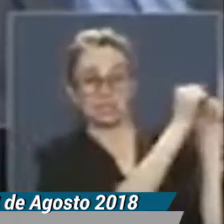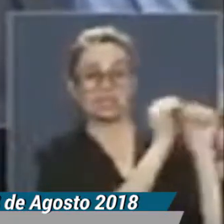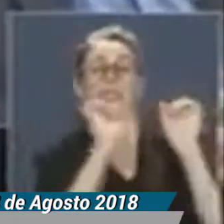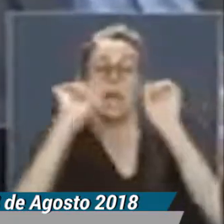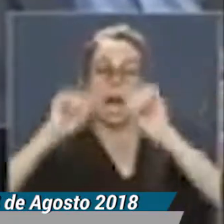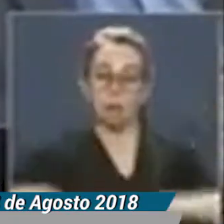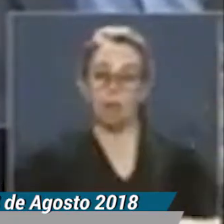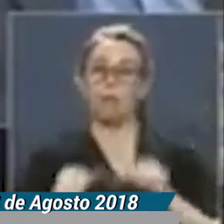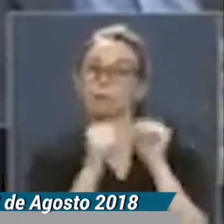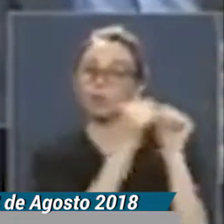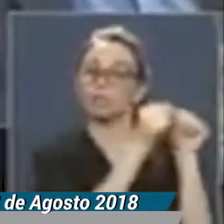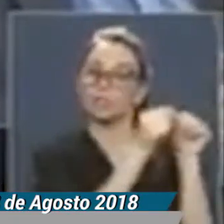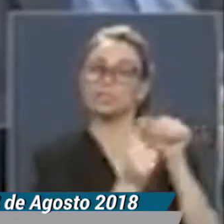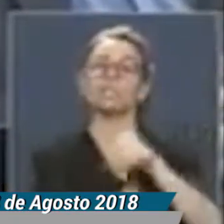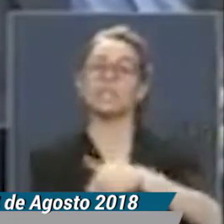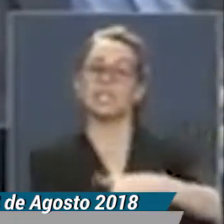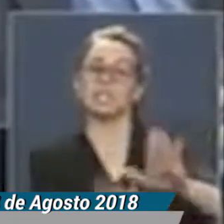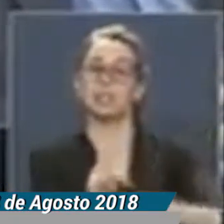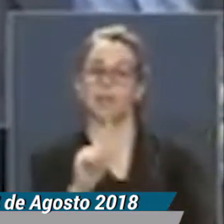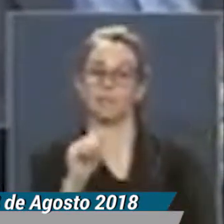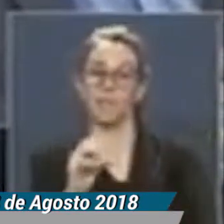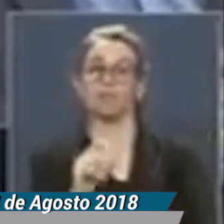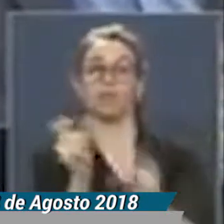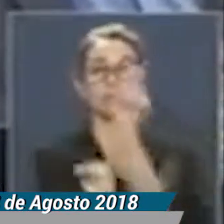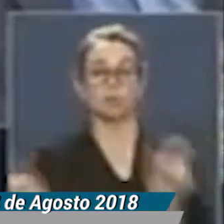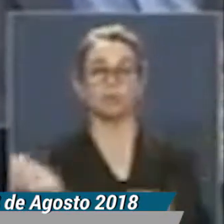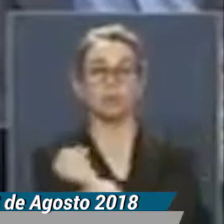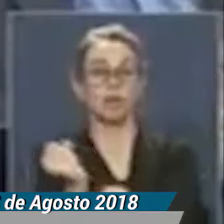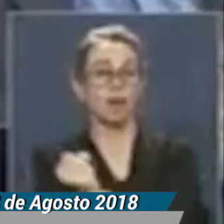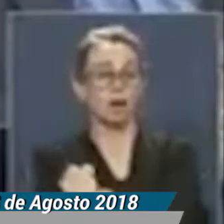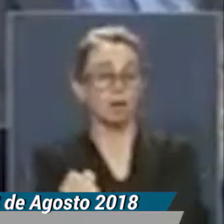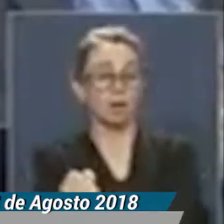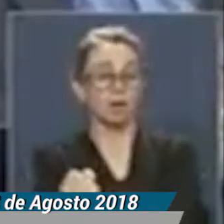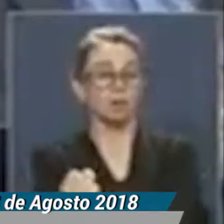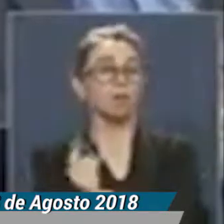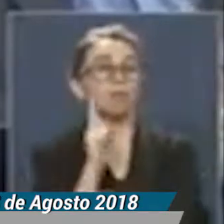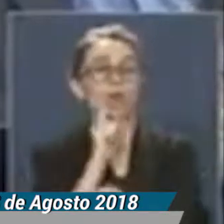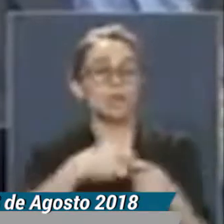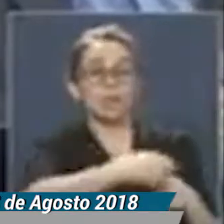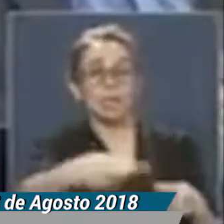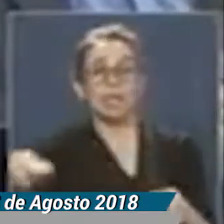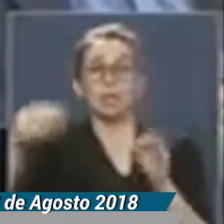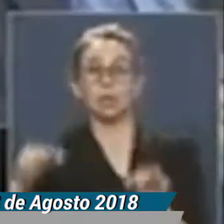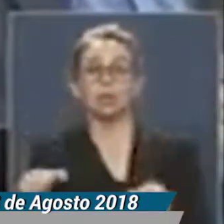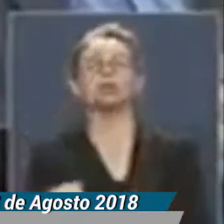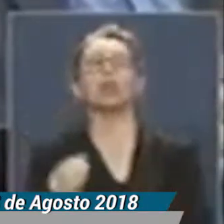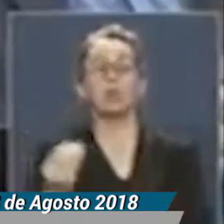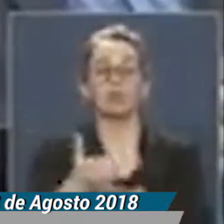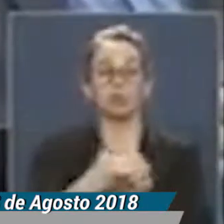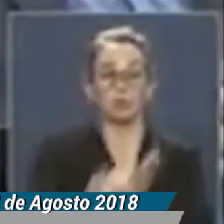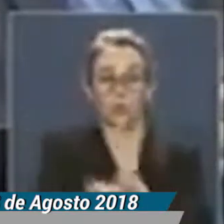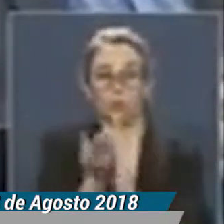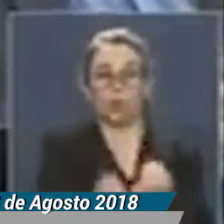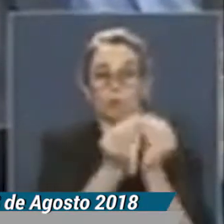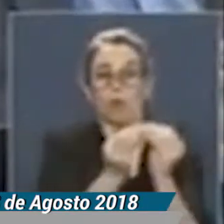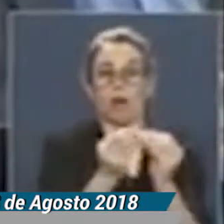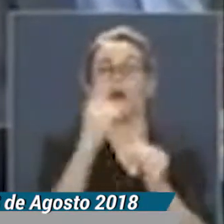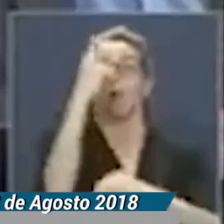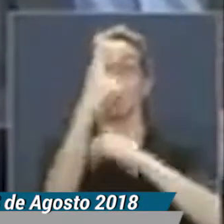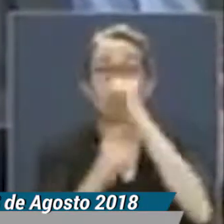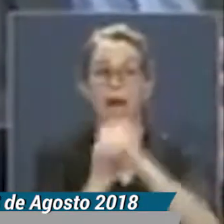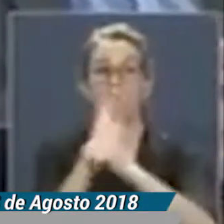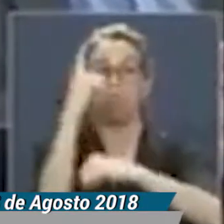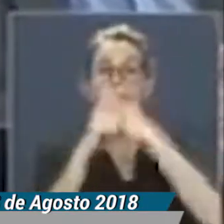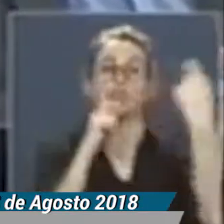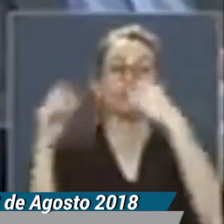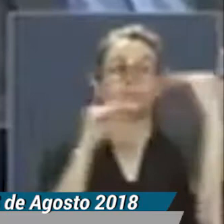la insistencia rechazando el veto. Y con eso los trabajadores van a tener lo que corresponde, un buen reajuste negociado cada año,